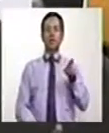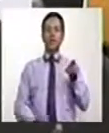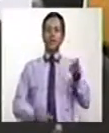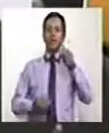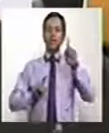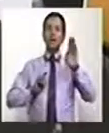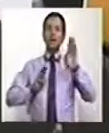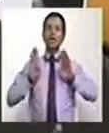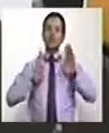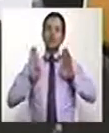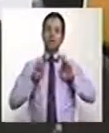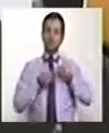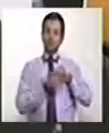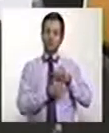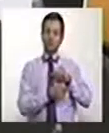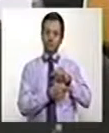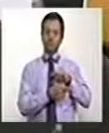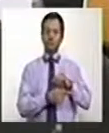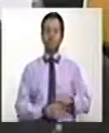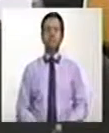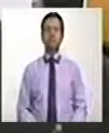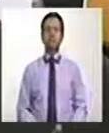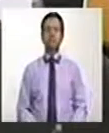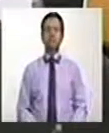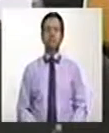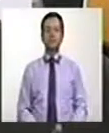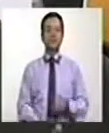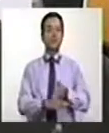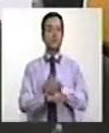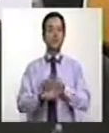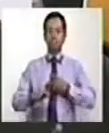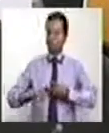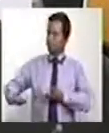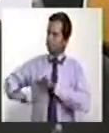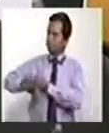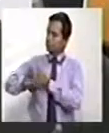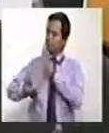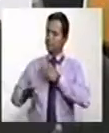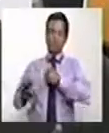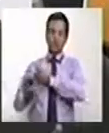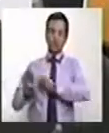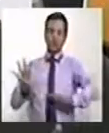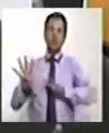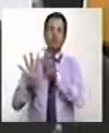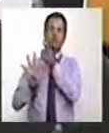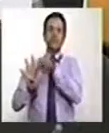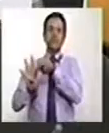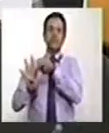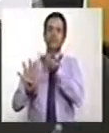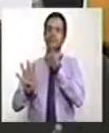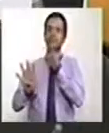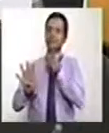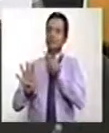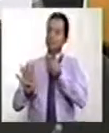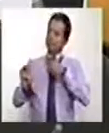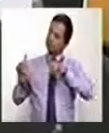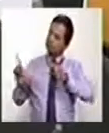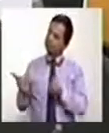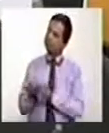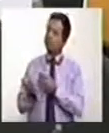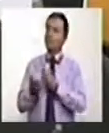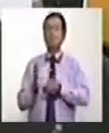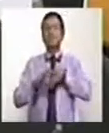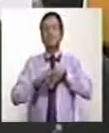República. Le había pedido al señor presidente que me permitiera muy brevemente, al introducir las